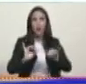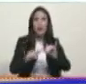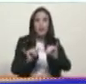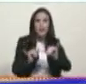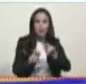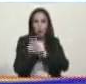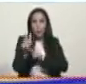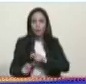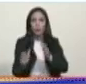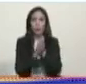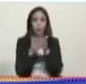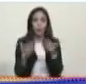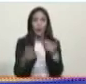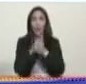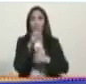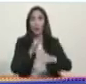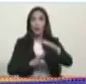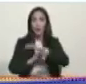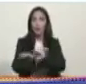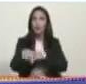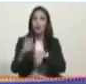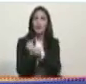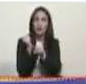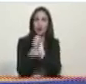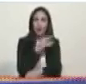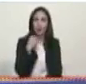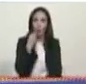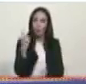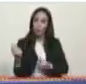cumaneses de la UNEF. Aquí está Chamba Juvenil